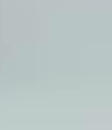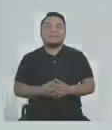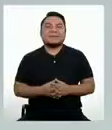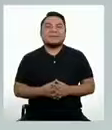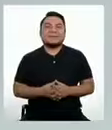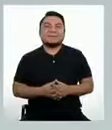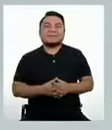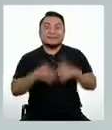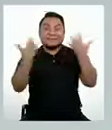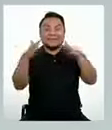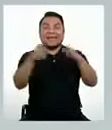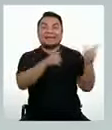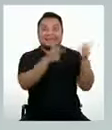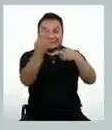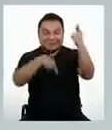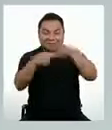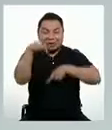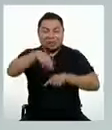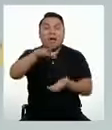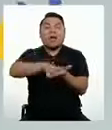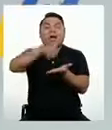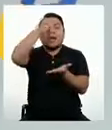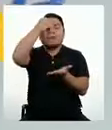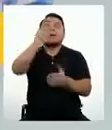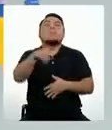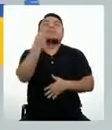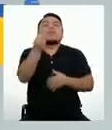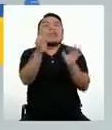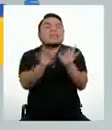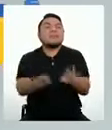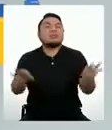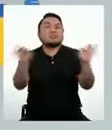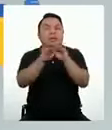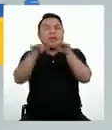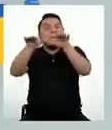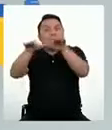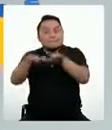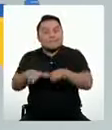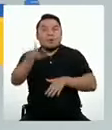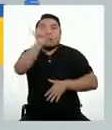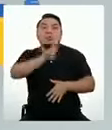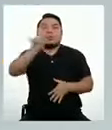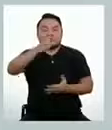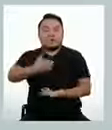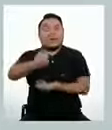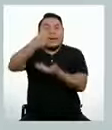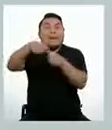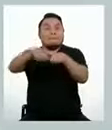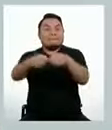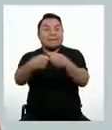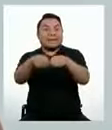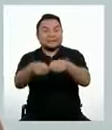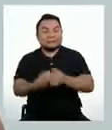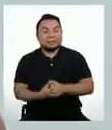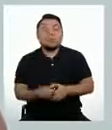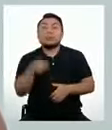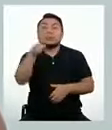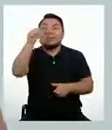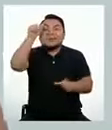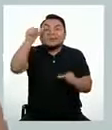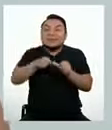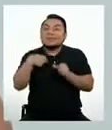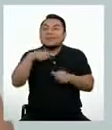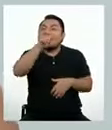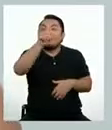Ya estamos de vuelta. Hoy estamos aprendiendo por qué es importante la reducción del uso de plástico. ¿Recuerdan la pregunta que